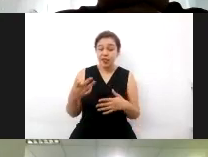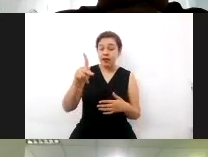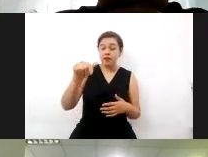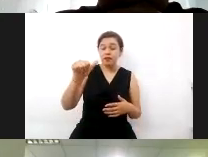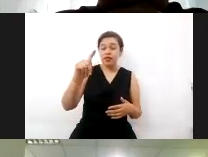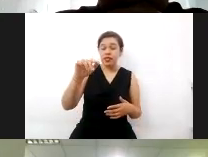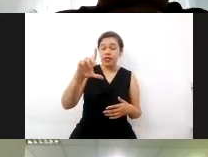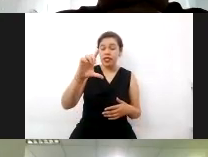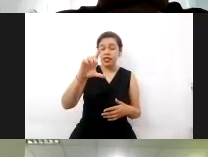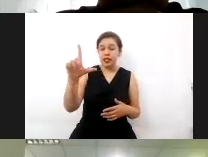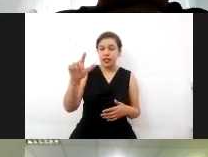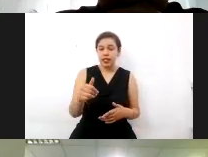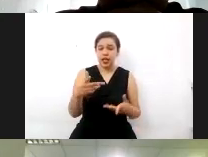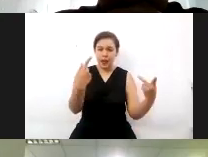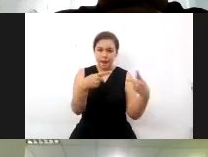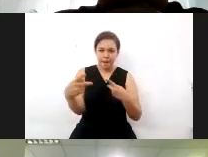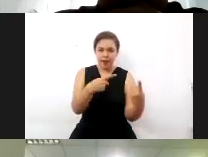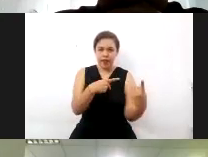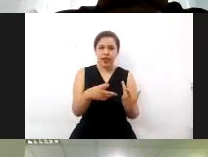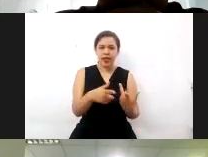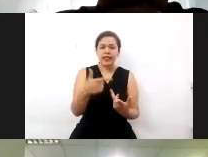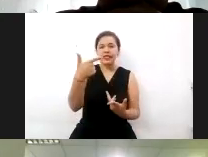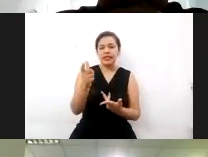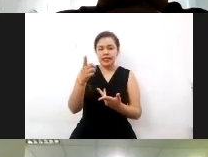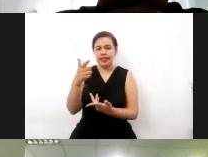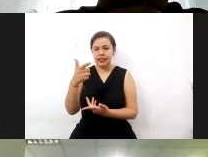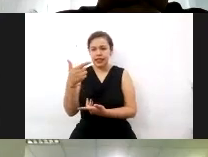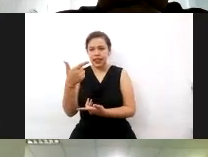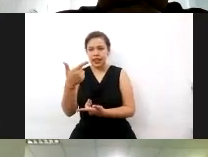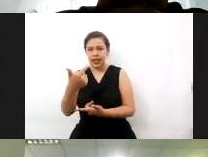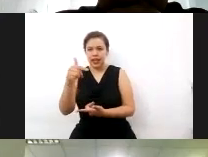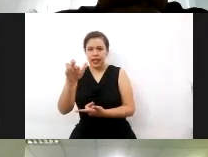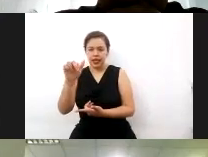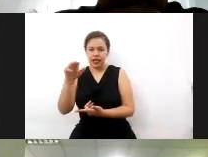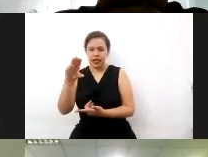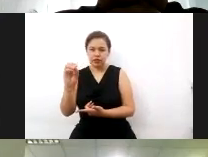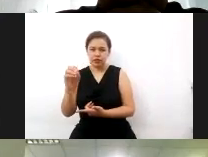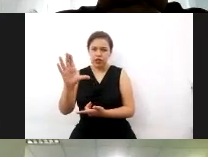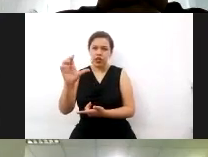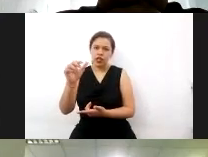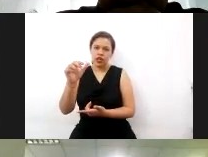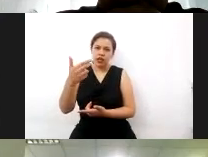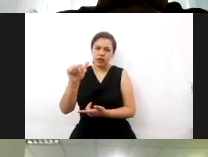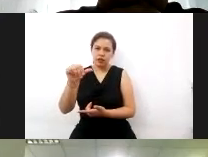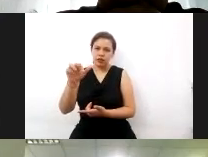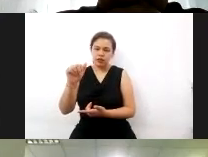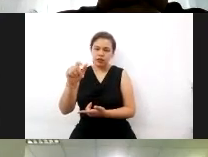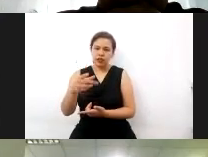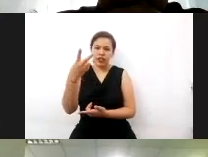está en el mercado contiene 7 gramos de hipoclorito de calcio y esto nos sirve para 3,000 litros de agua